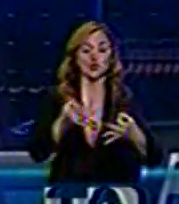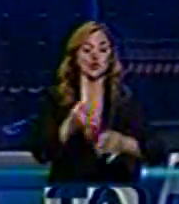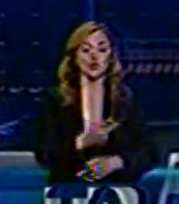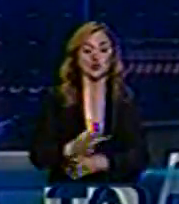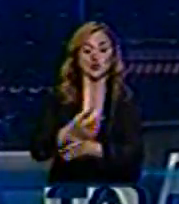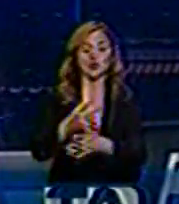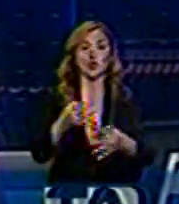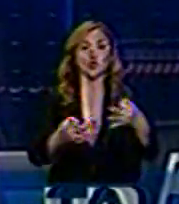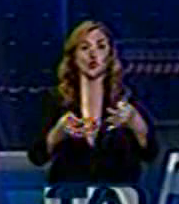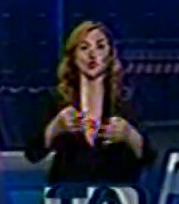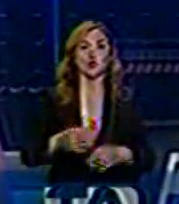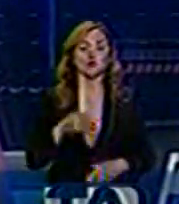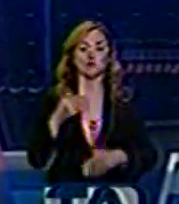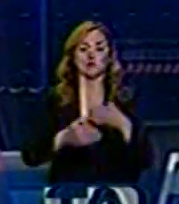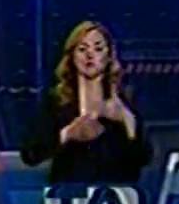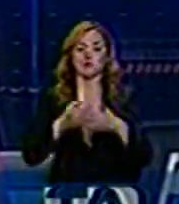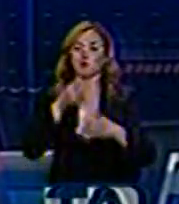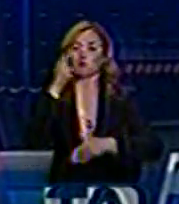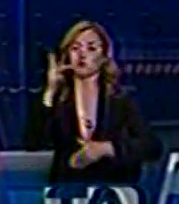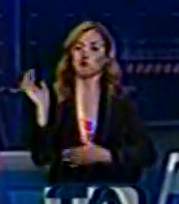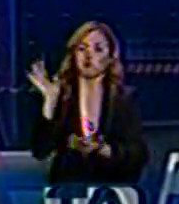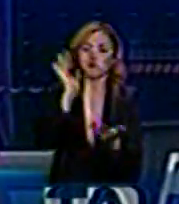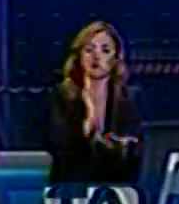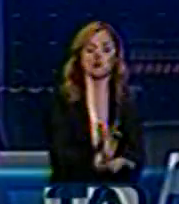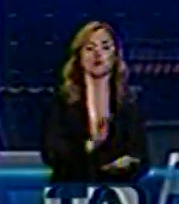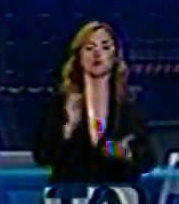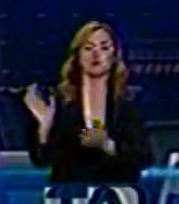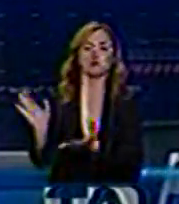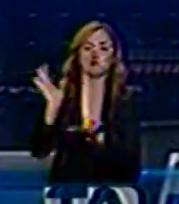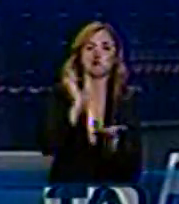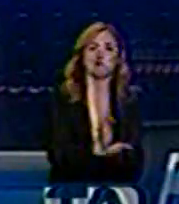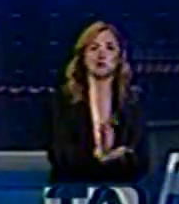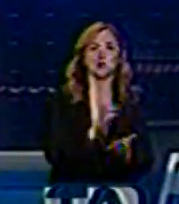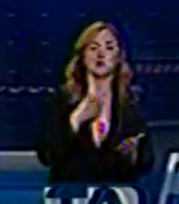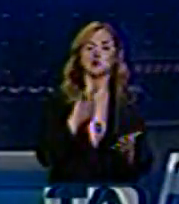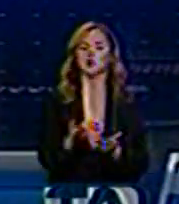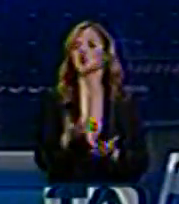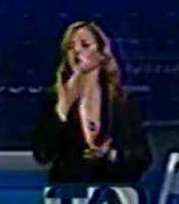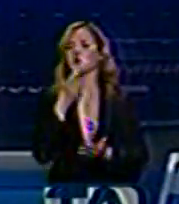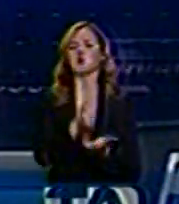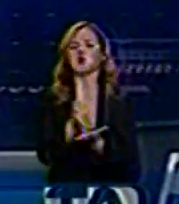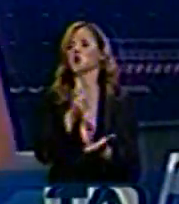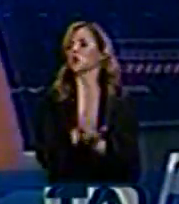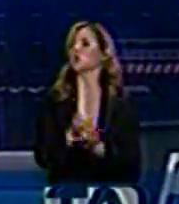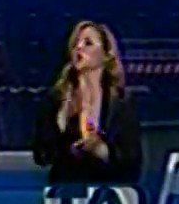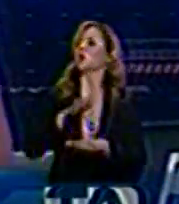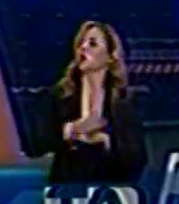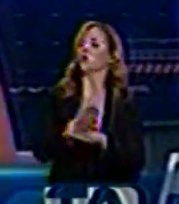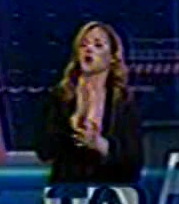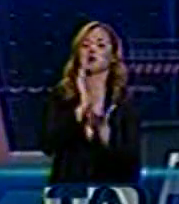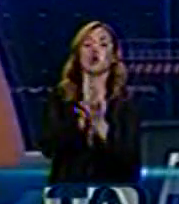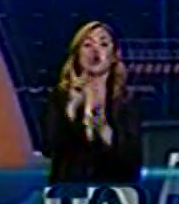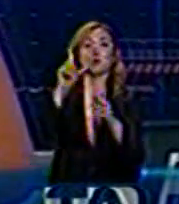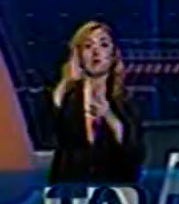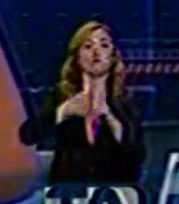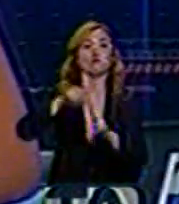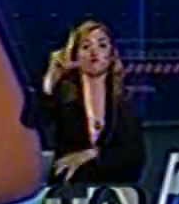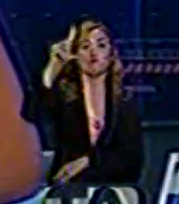Judicatura. La fase de audiencias públicas para determinar el patrón con el que se desarrollaron las presuntas persecuciones inició este lunes.